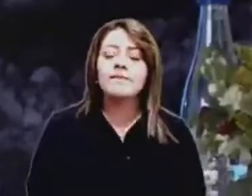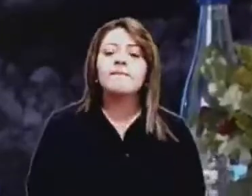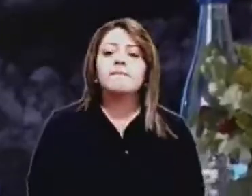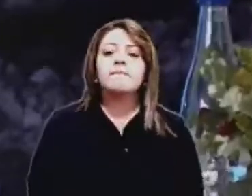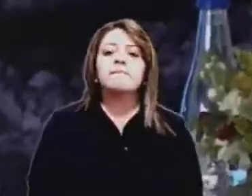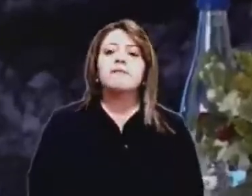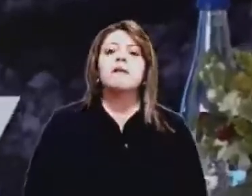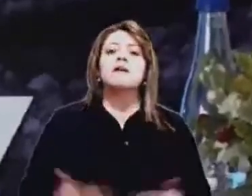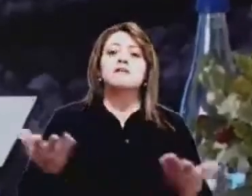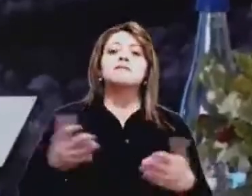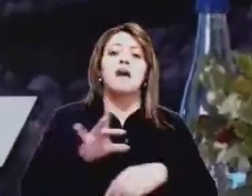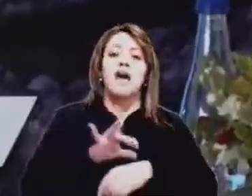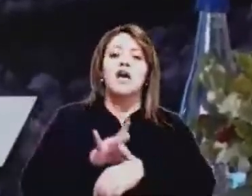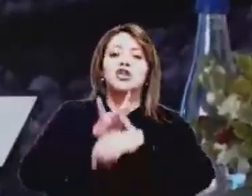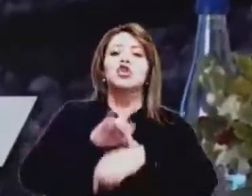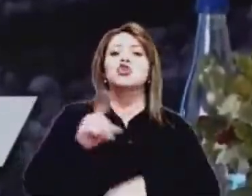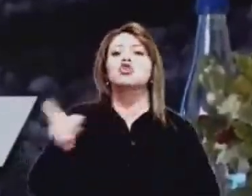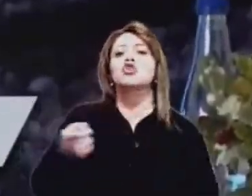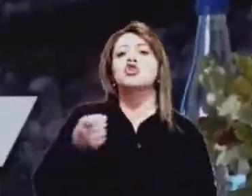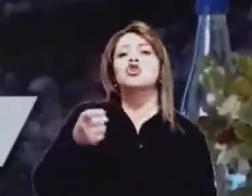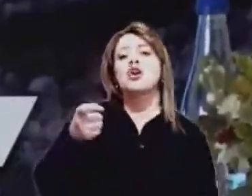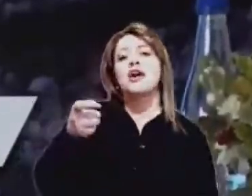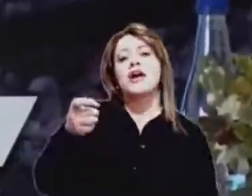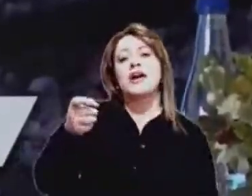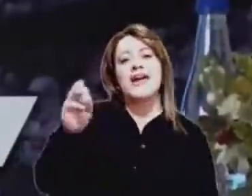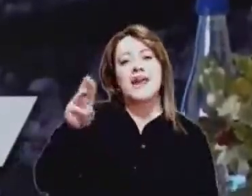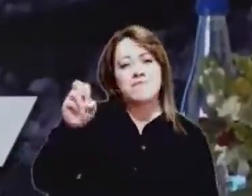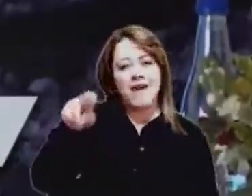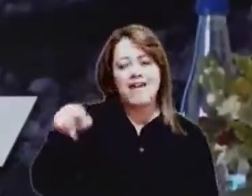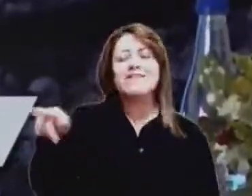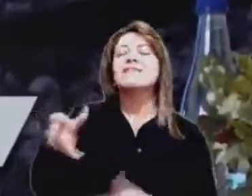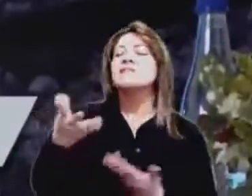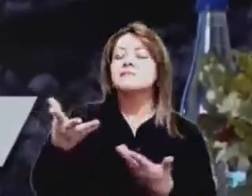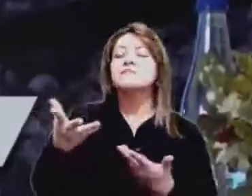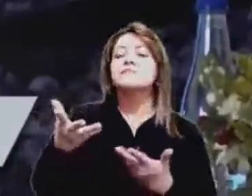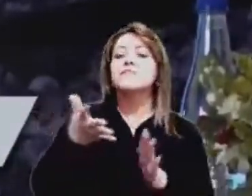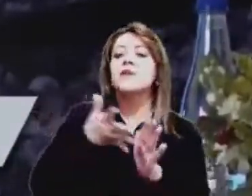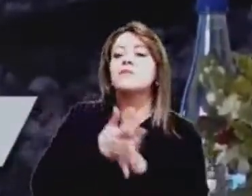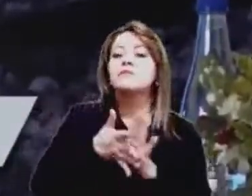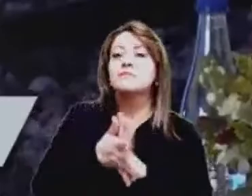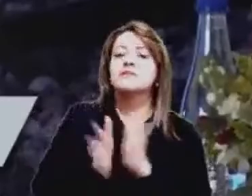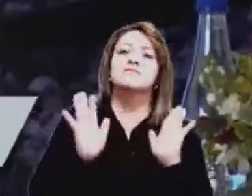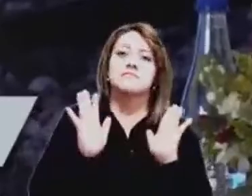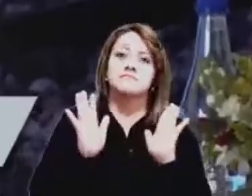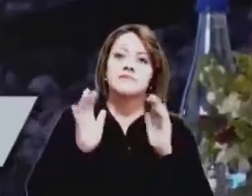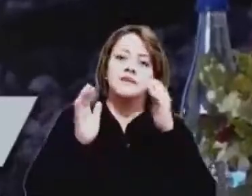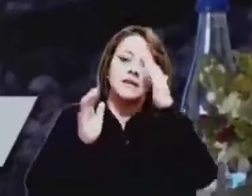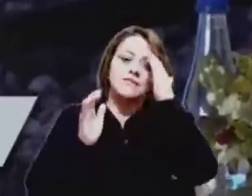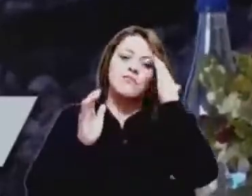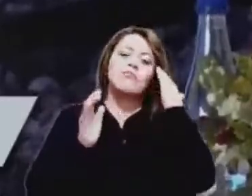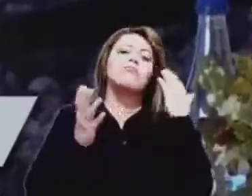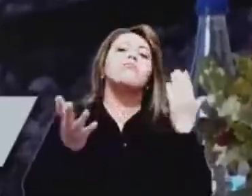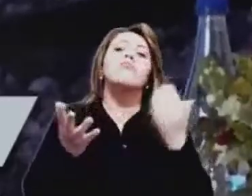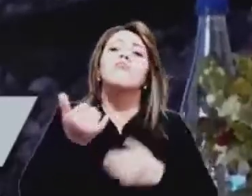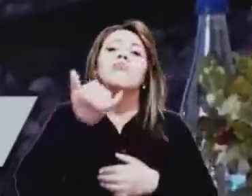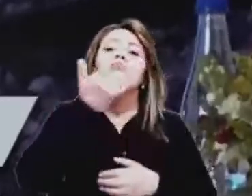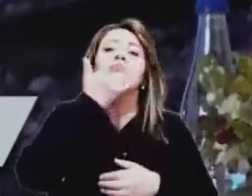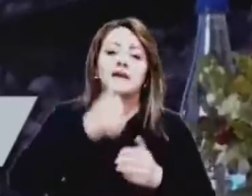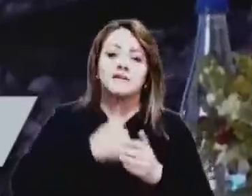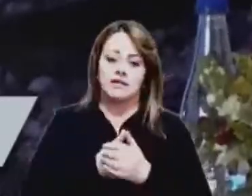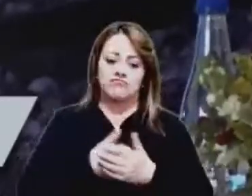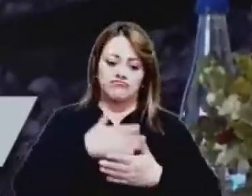doctor germán bula en este tema es el tema de las protestas no lo autorizan nosotros realmente no somos autoridad